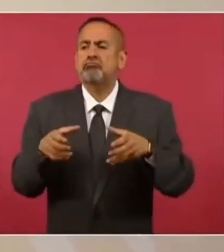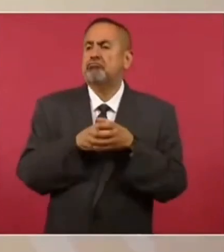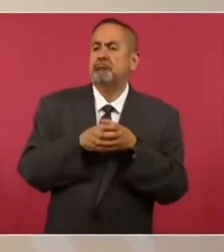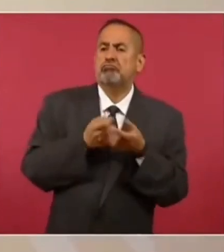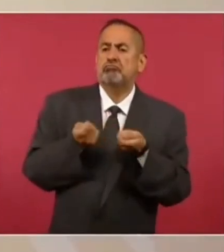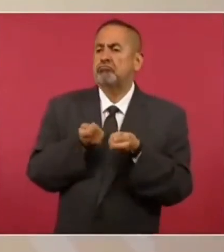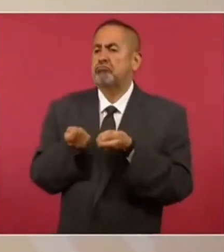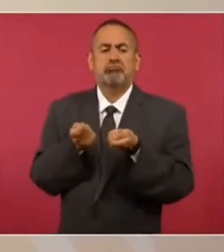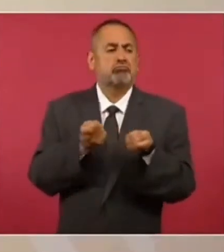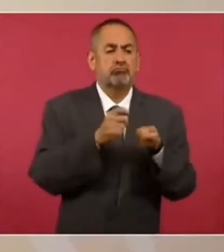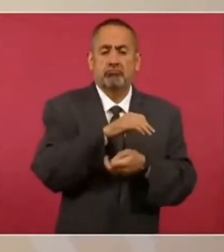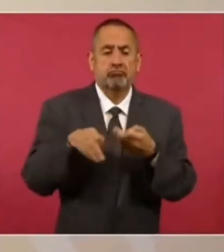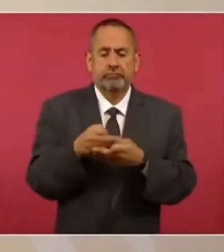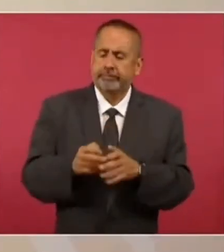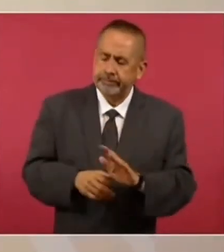las que